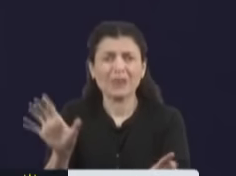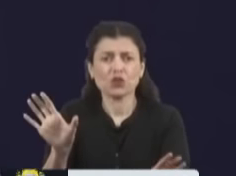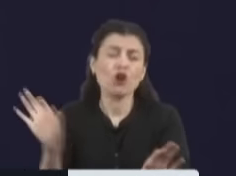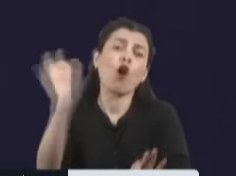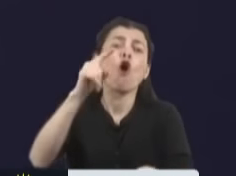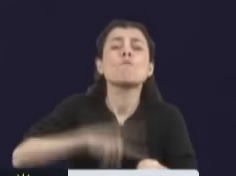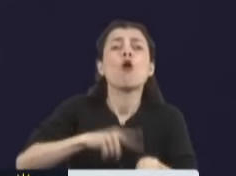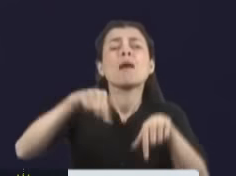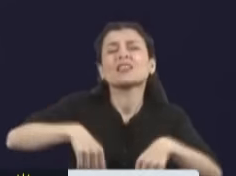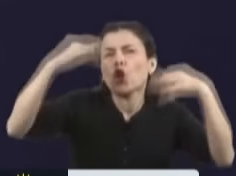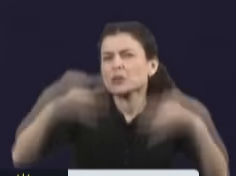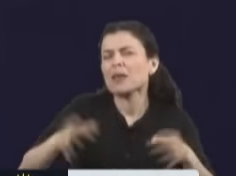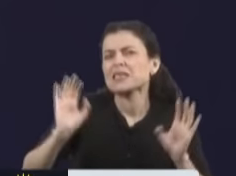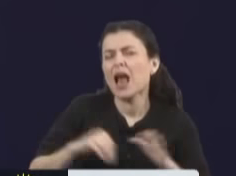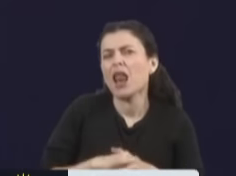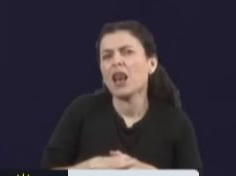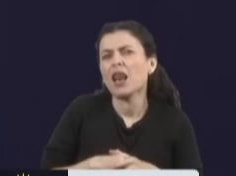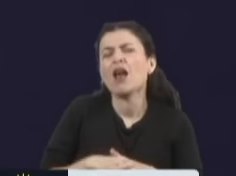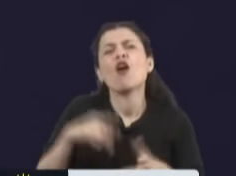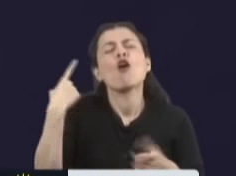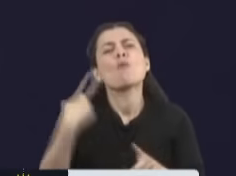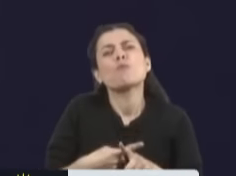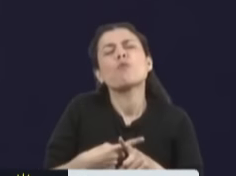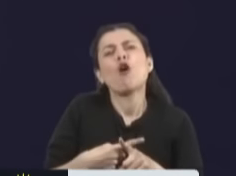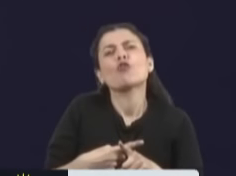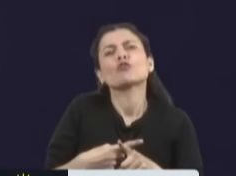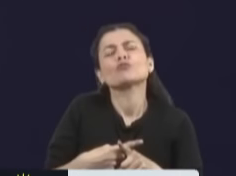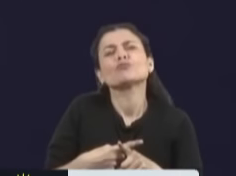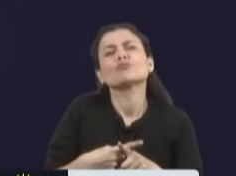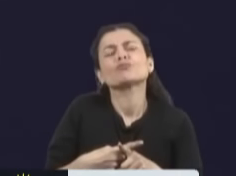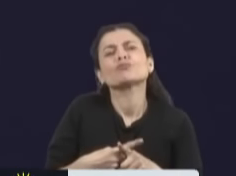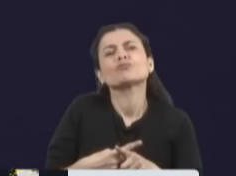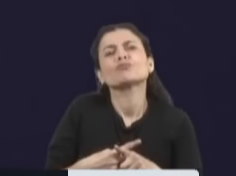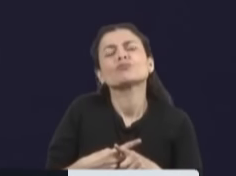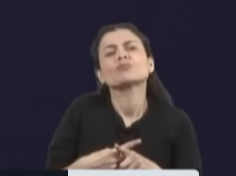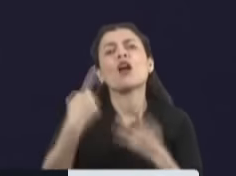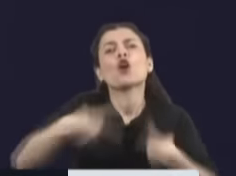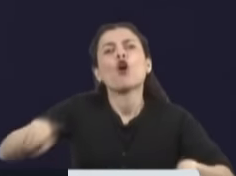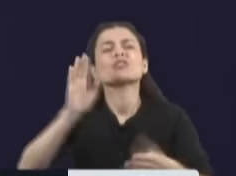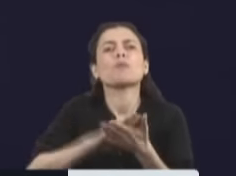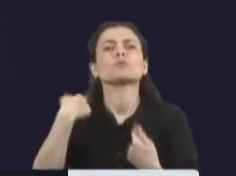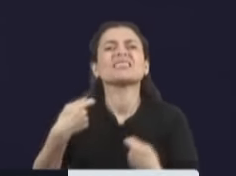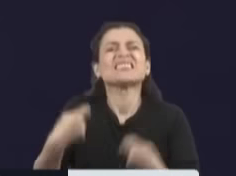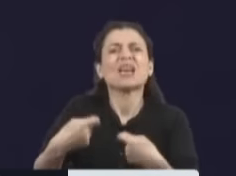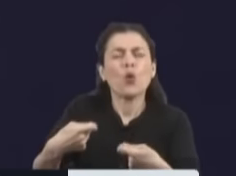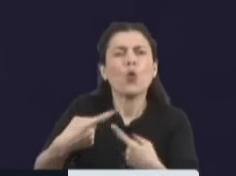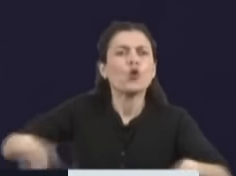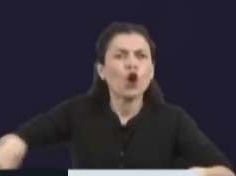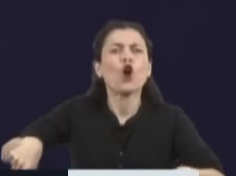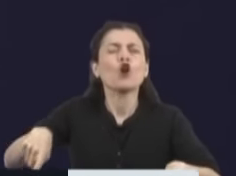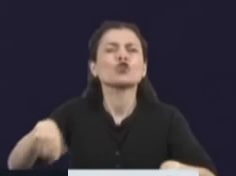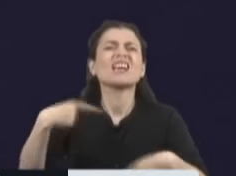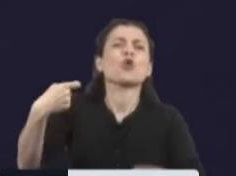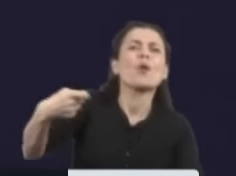en particular por el incremento en términos de reales de prestaciones de seguridad social y de gasto previsional